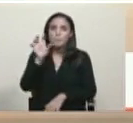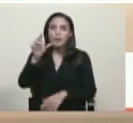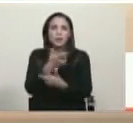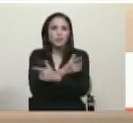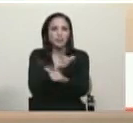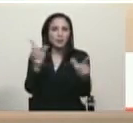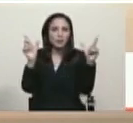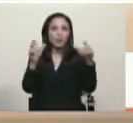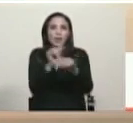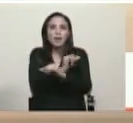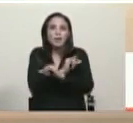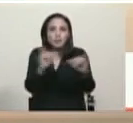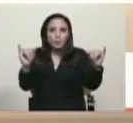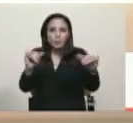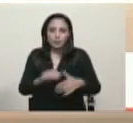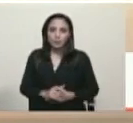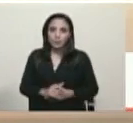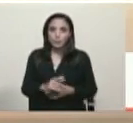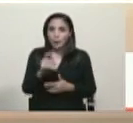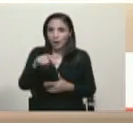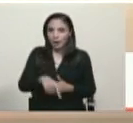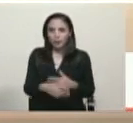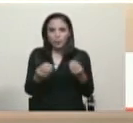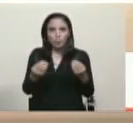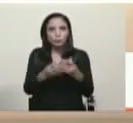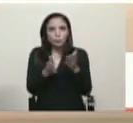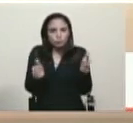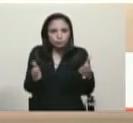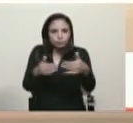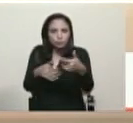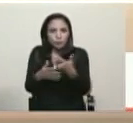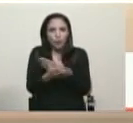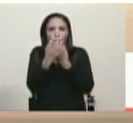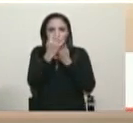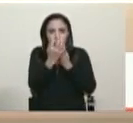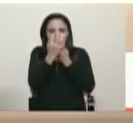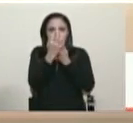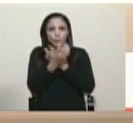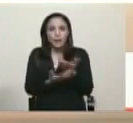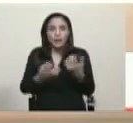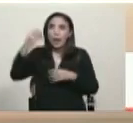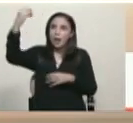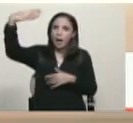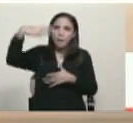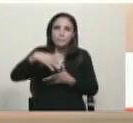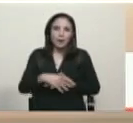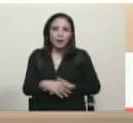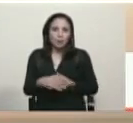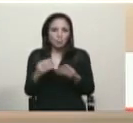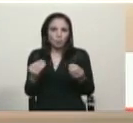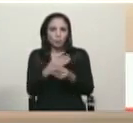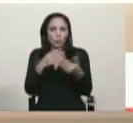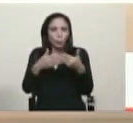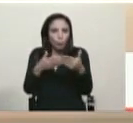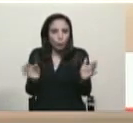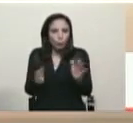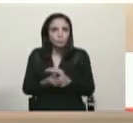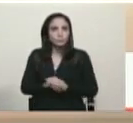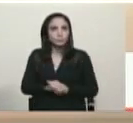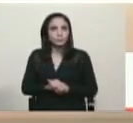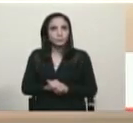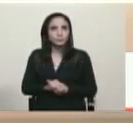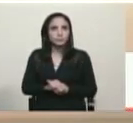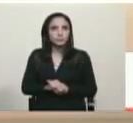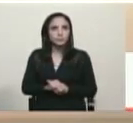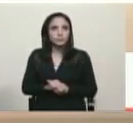independiente. Aquí se han arreglado todas las incubadoras, las lámparas de fototerapia. ¿Y esto en